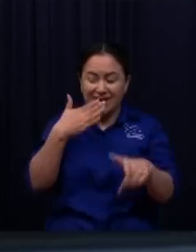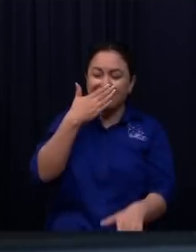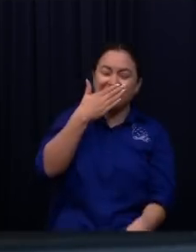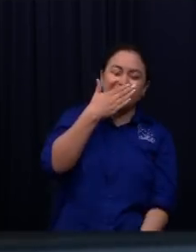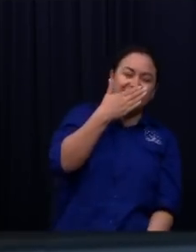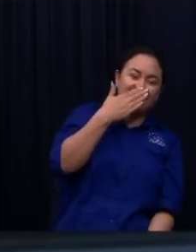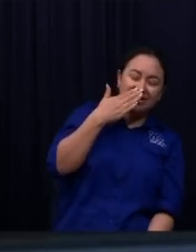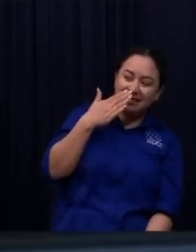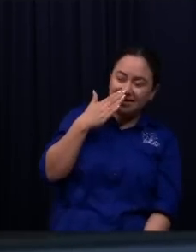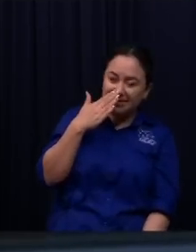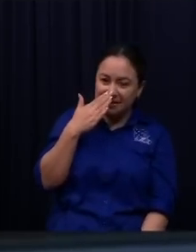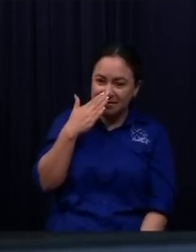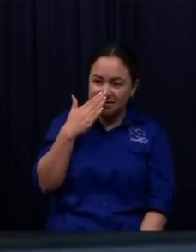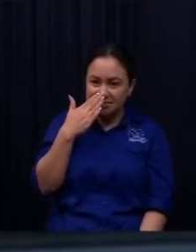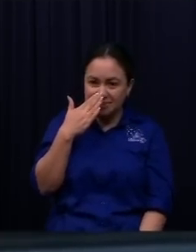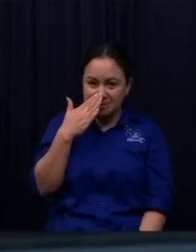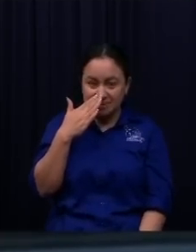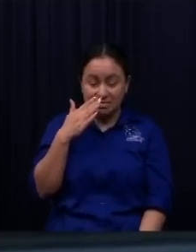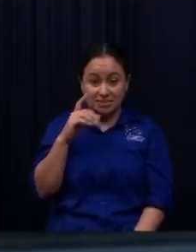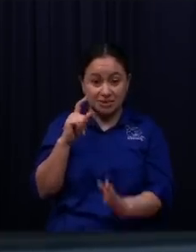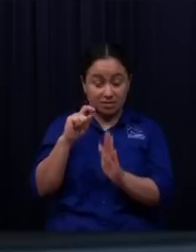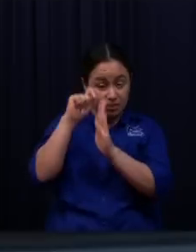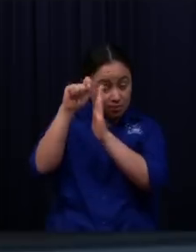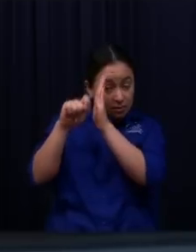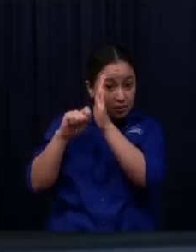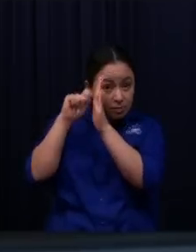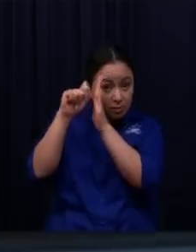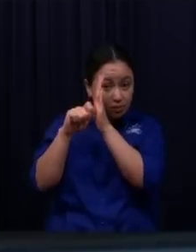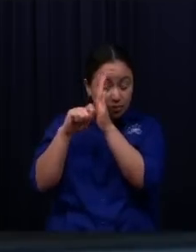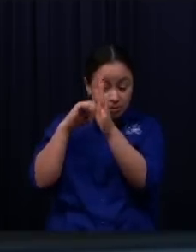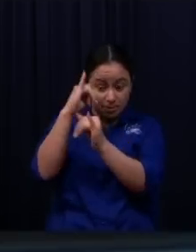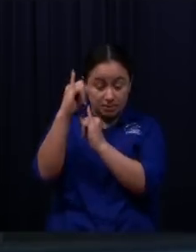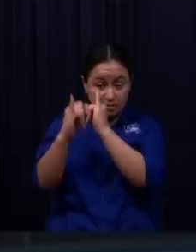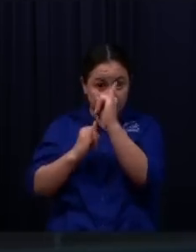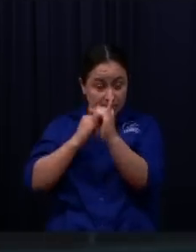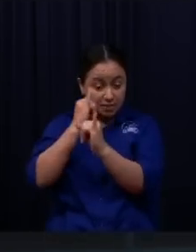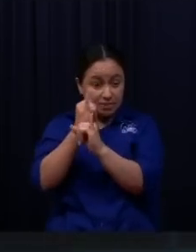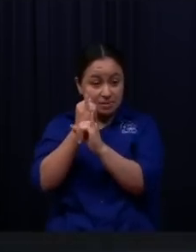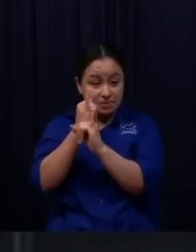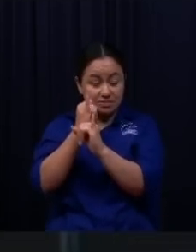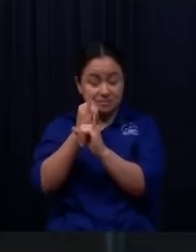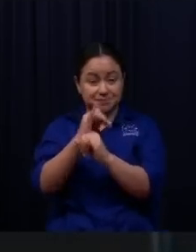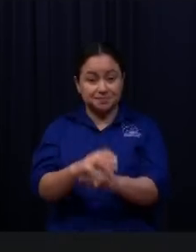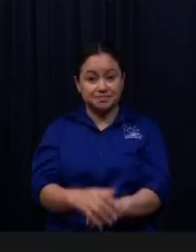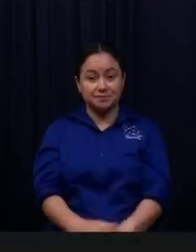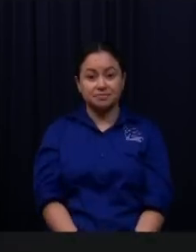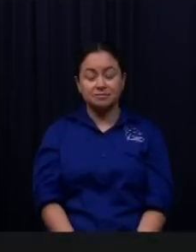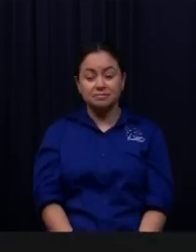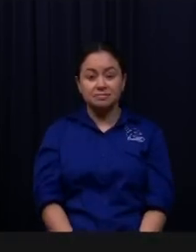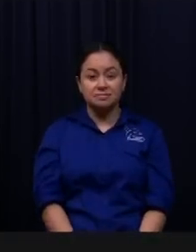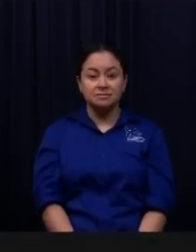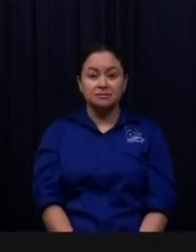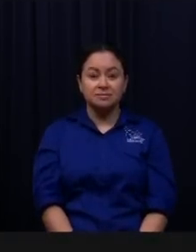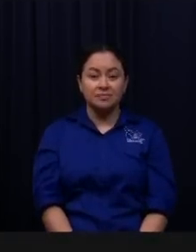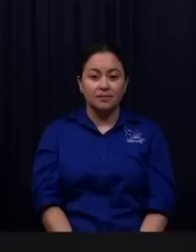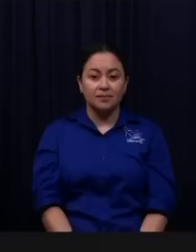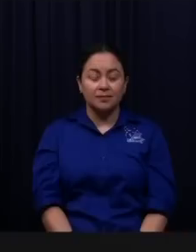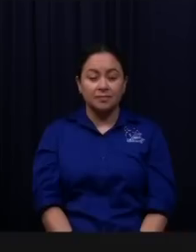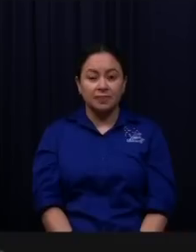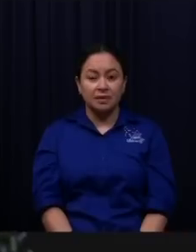la pena replicarlas, porque yo creo que eso se puede convertir hasta en una blasfemia contra el Espíritu Santo, y